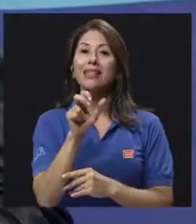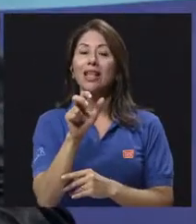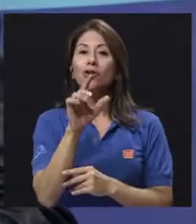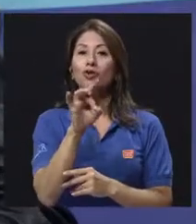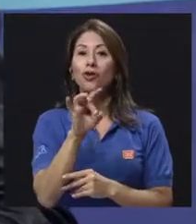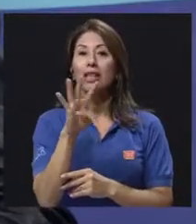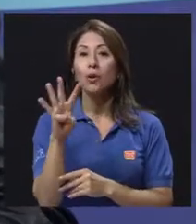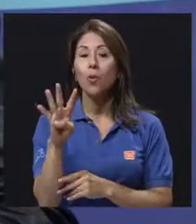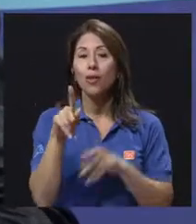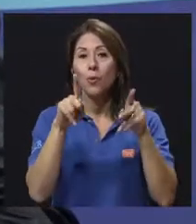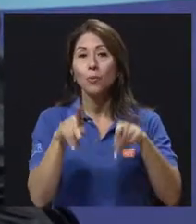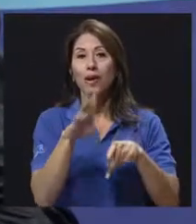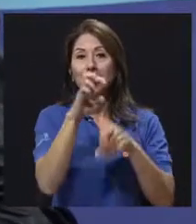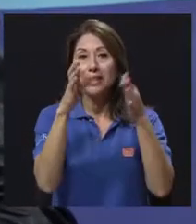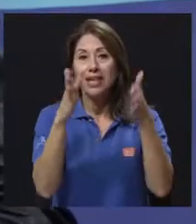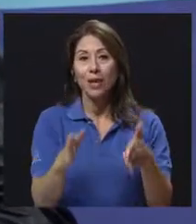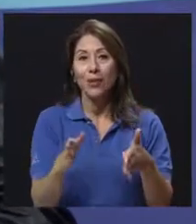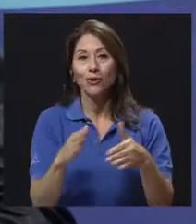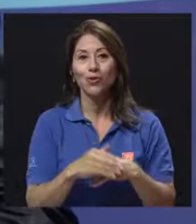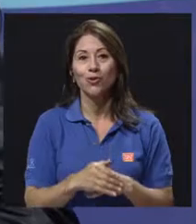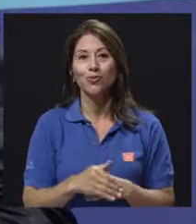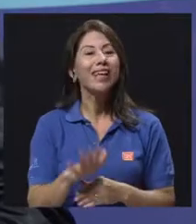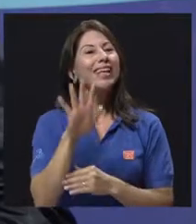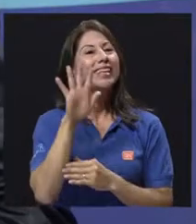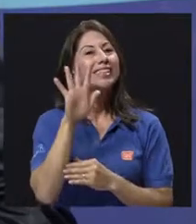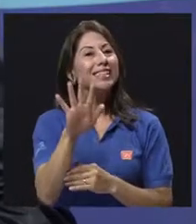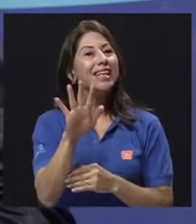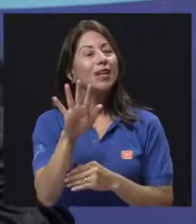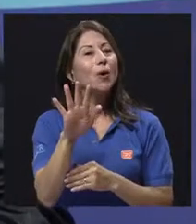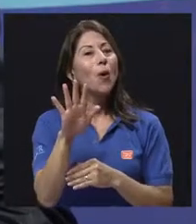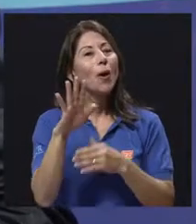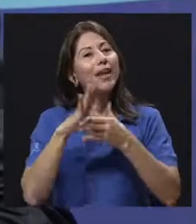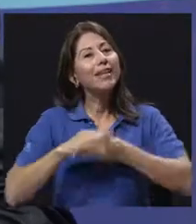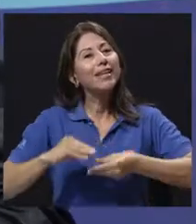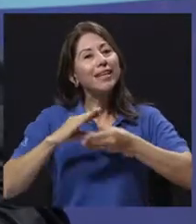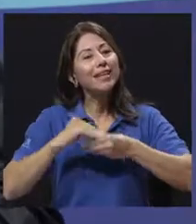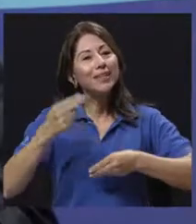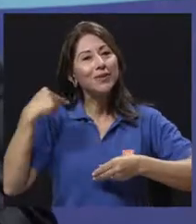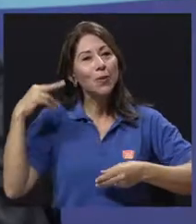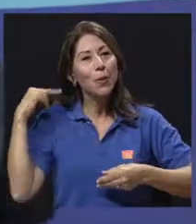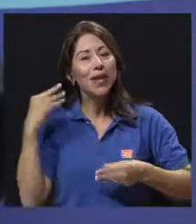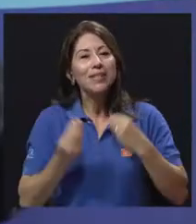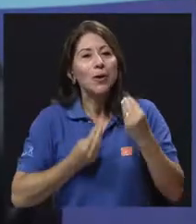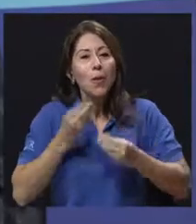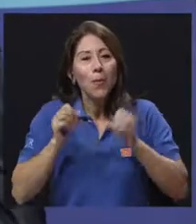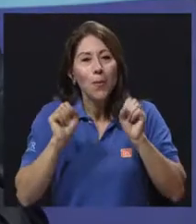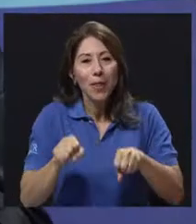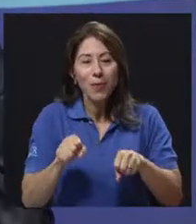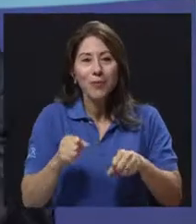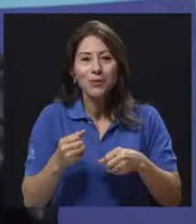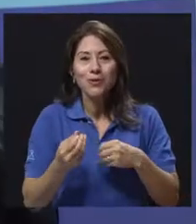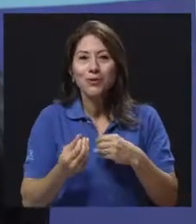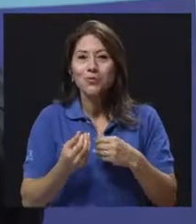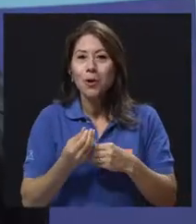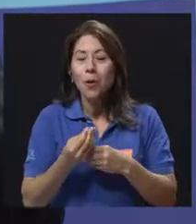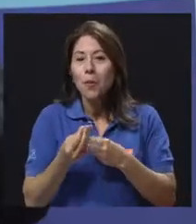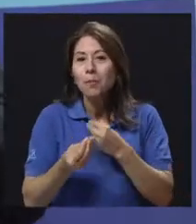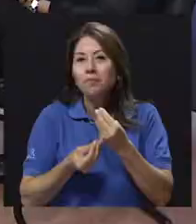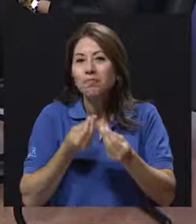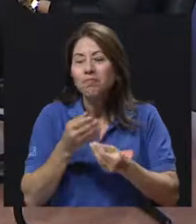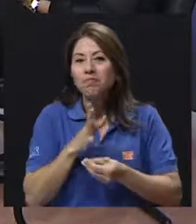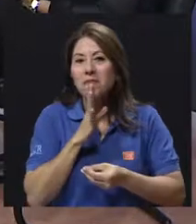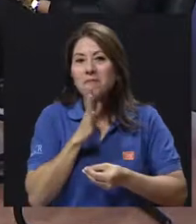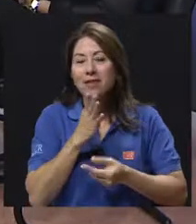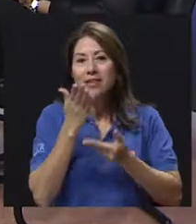384 ticos y 5 historias. ¿Cómo se les podemos adelantar a los televidentes, José Pablo,